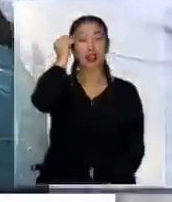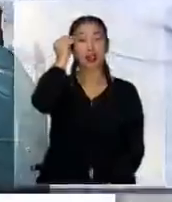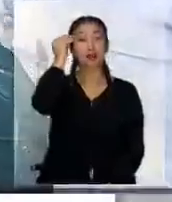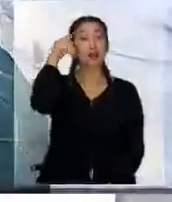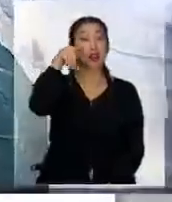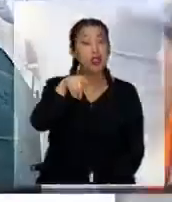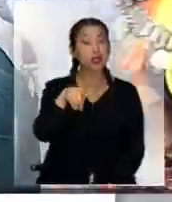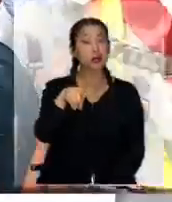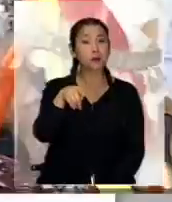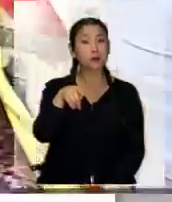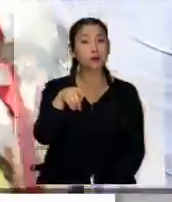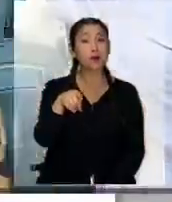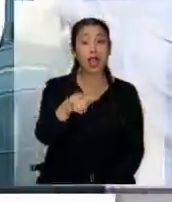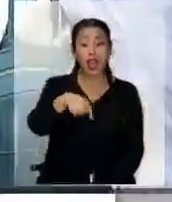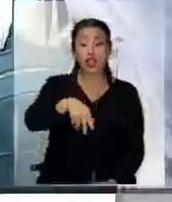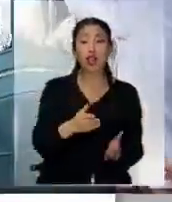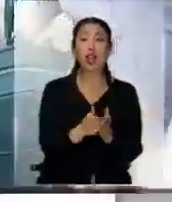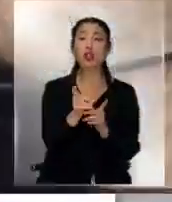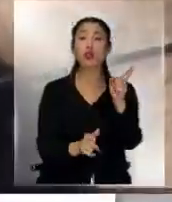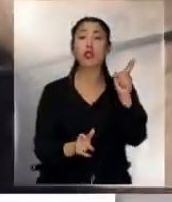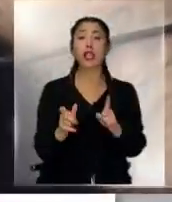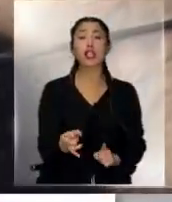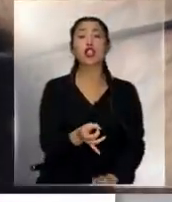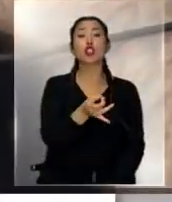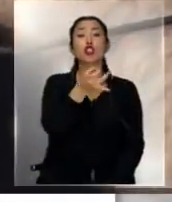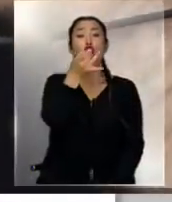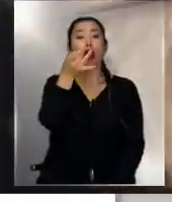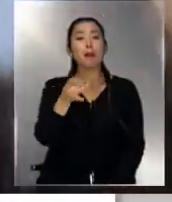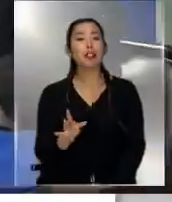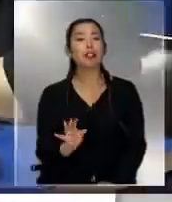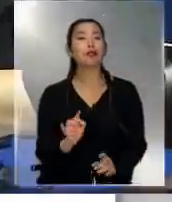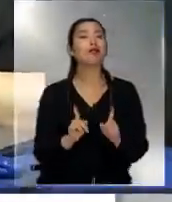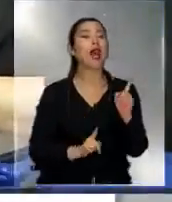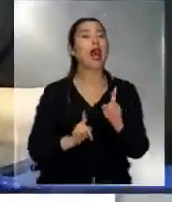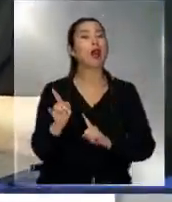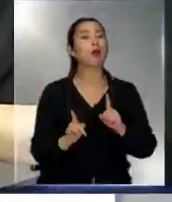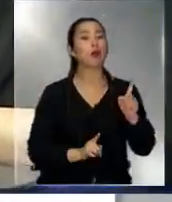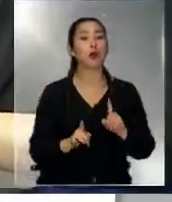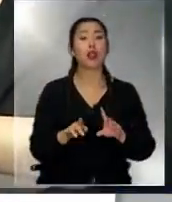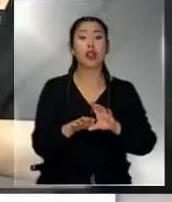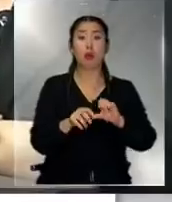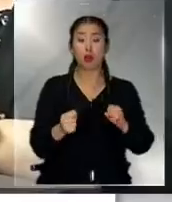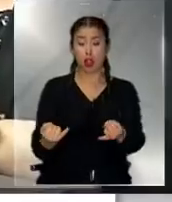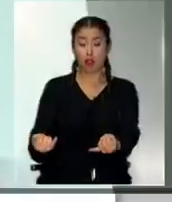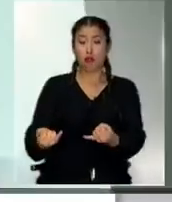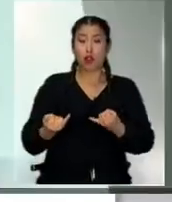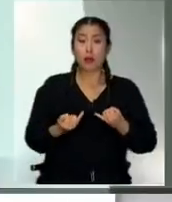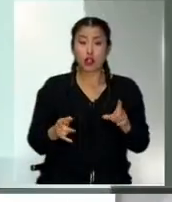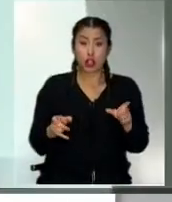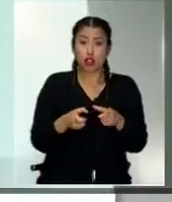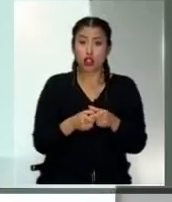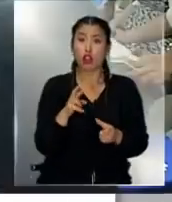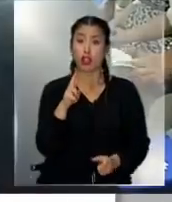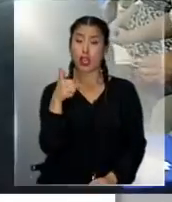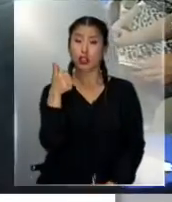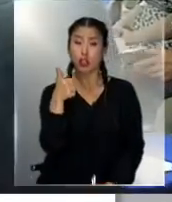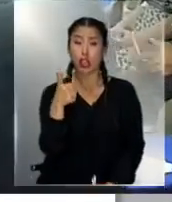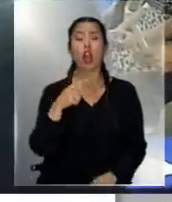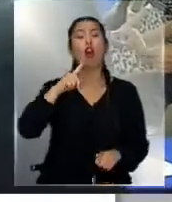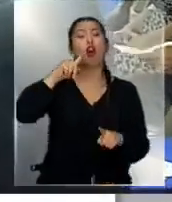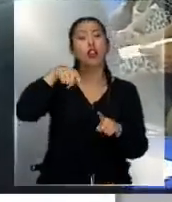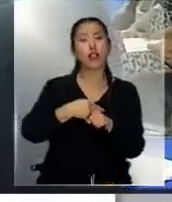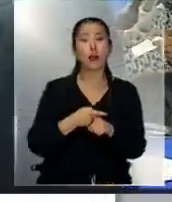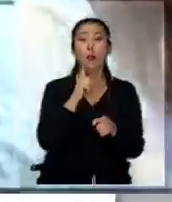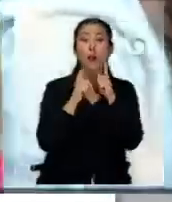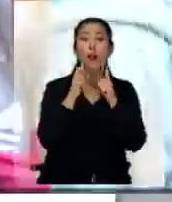que en ese sentido, estos alumnos solo son una excepción. De acuerdo a antecedentes del Consejo de Rectores, una vez más